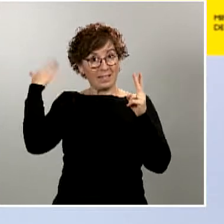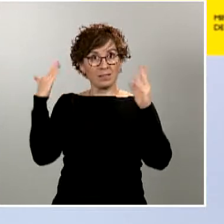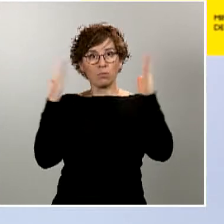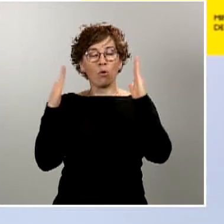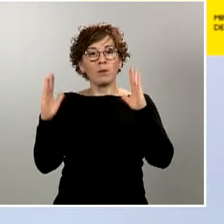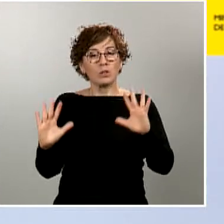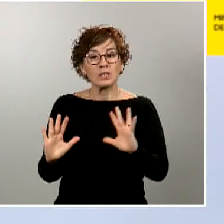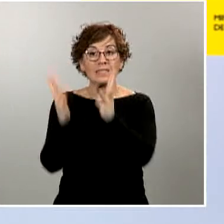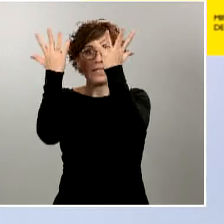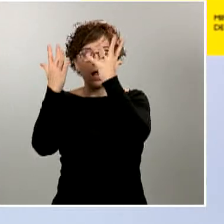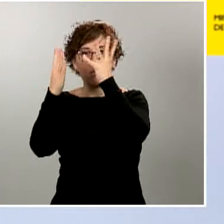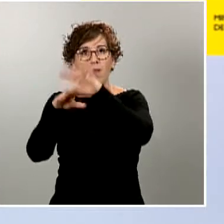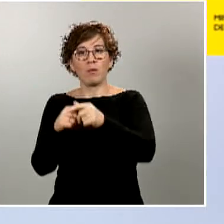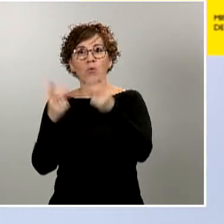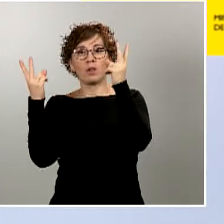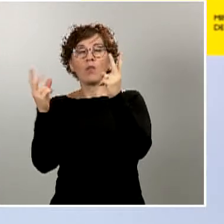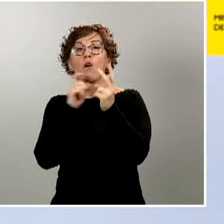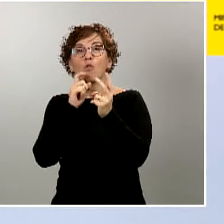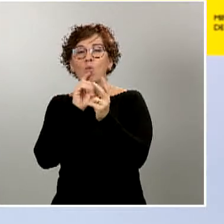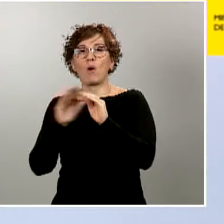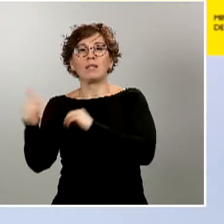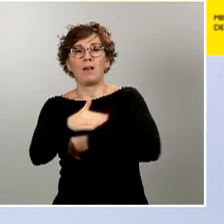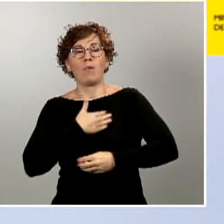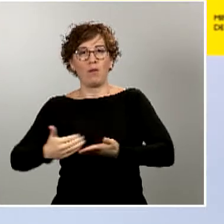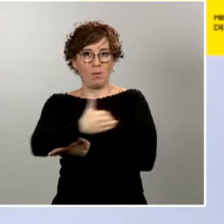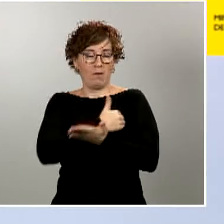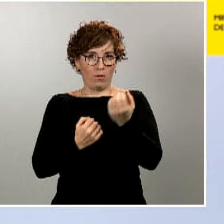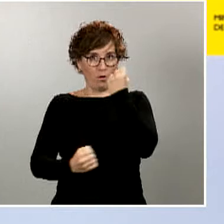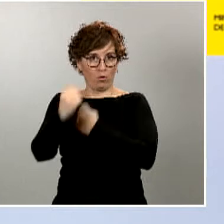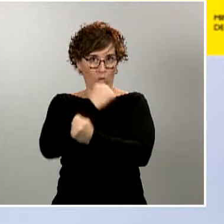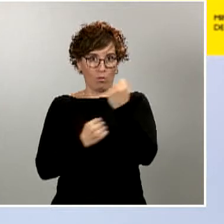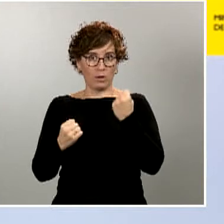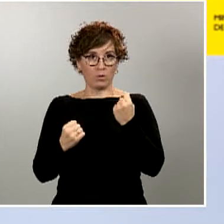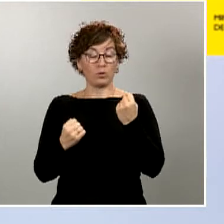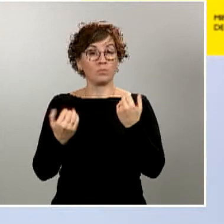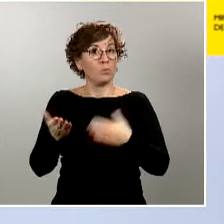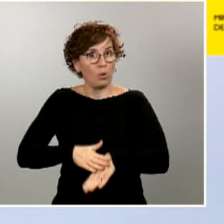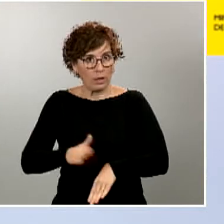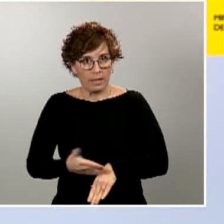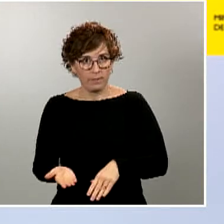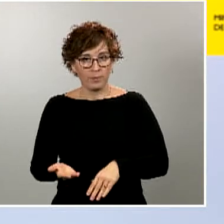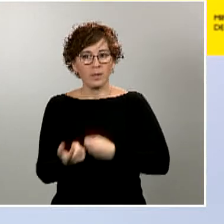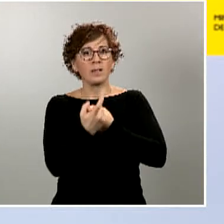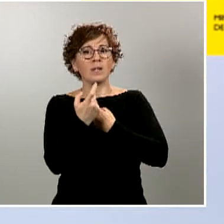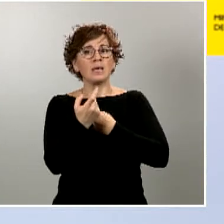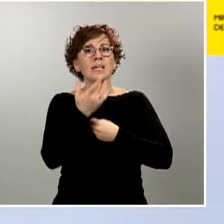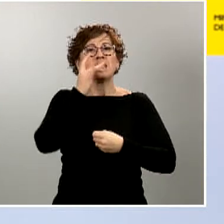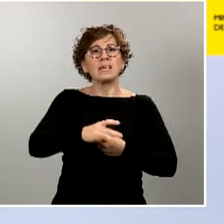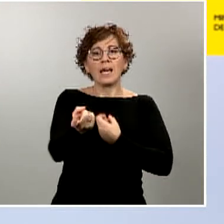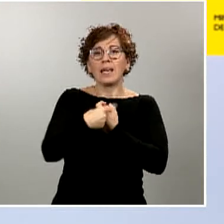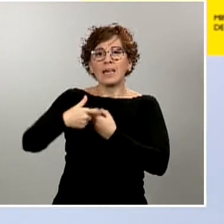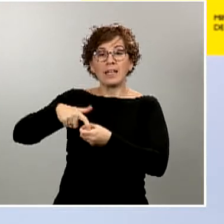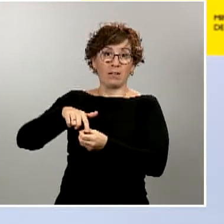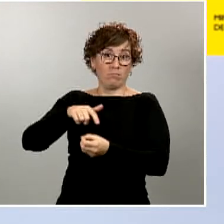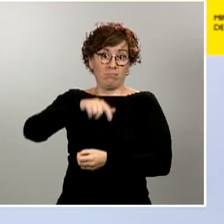beneficios económicos. ¿Por qué? ¿Quiénes participaron de ello? Los demócratas, los que